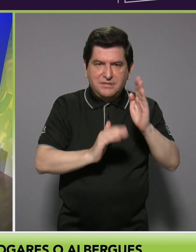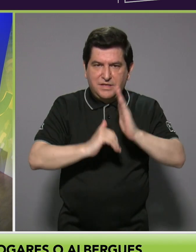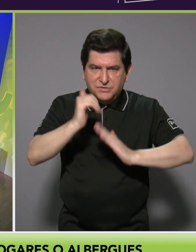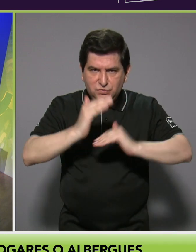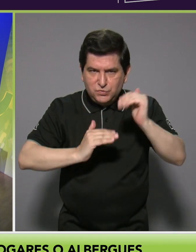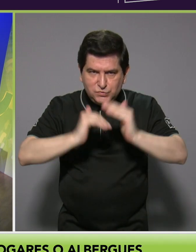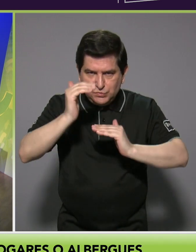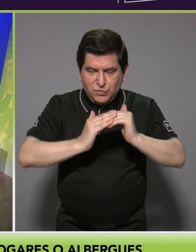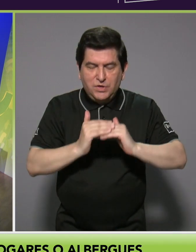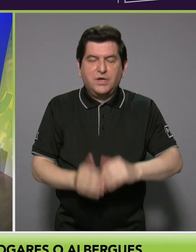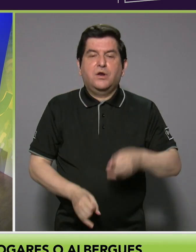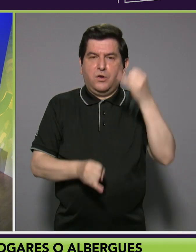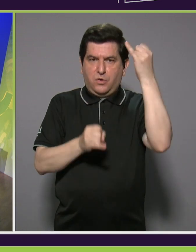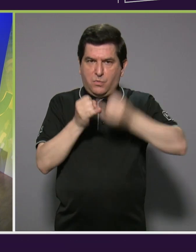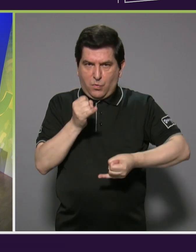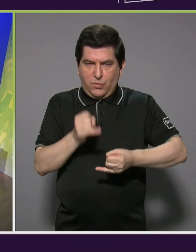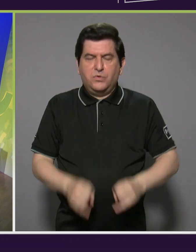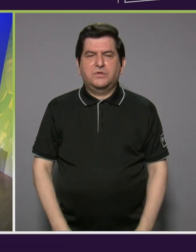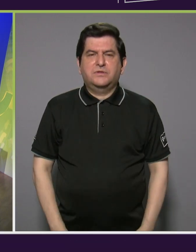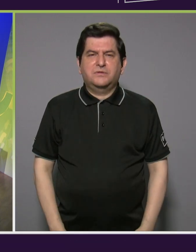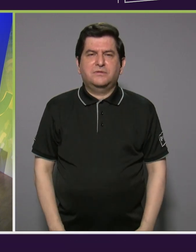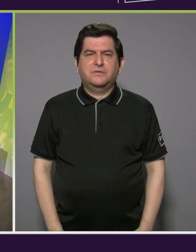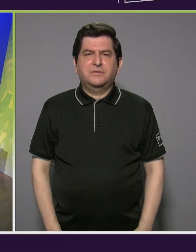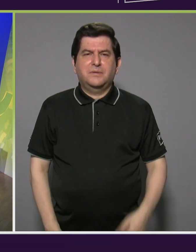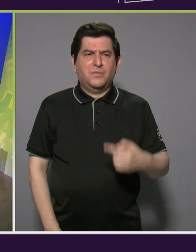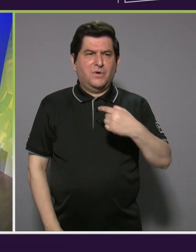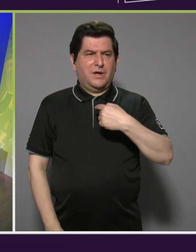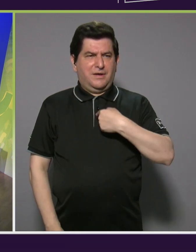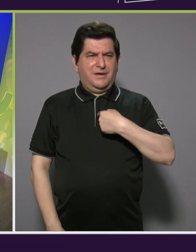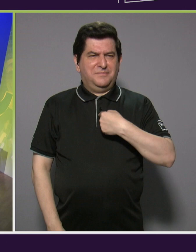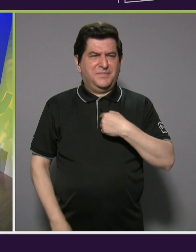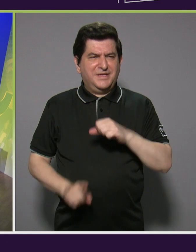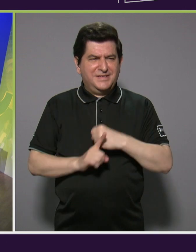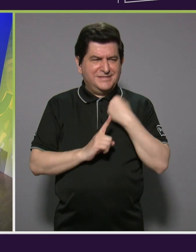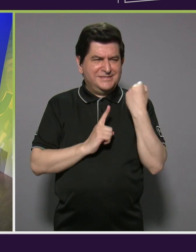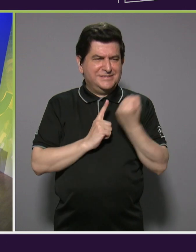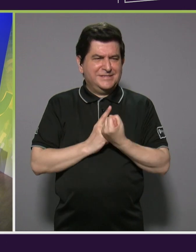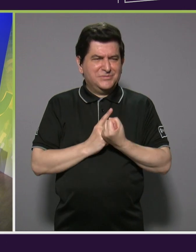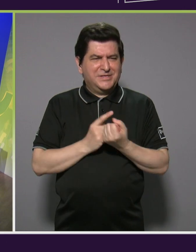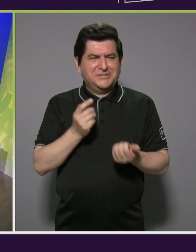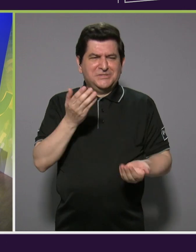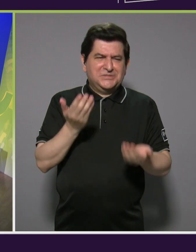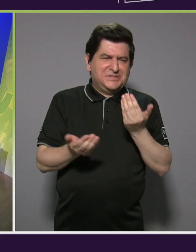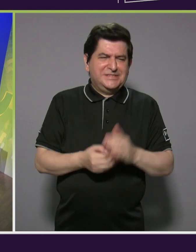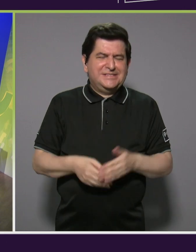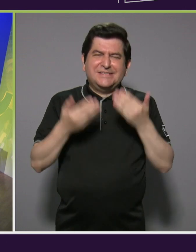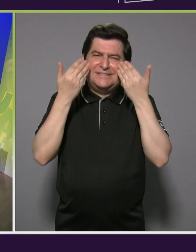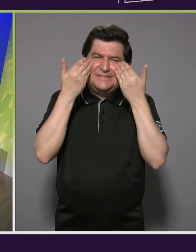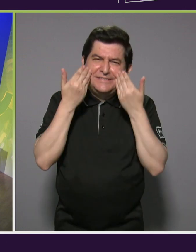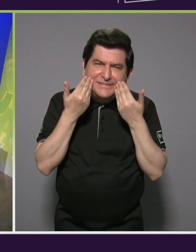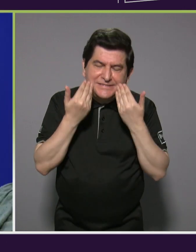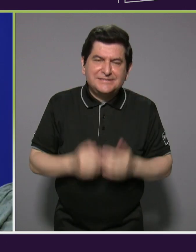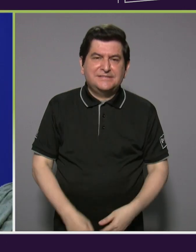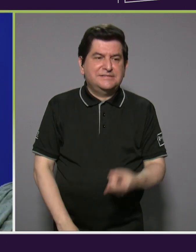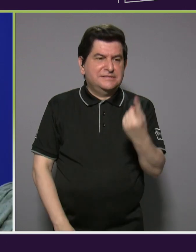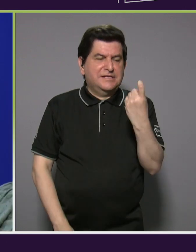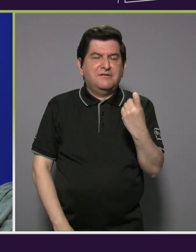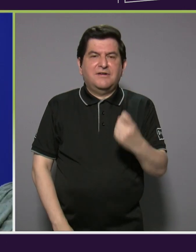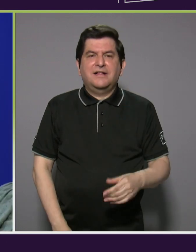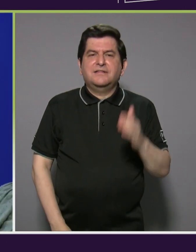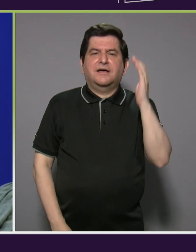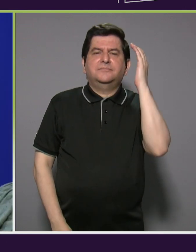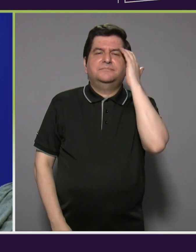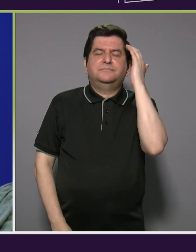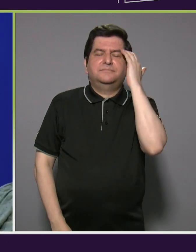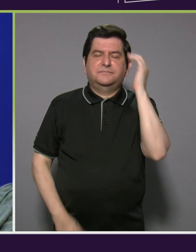modelos. Y por último, una cosa que me dejó a mí muy, en cierta forma, muy triste, es la falta de conciencia.